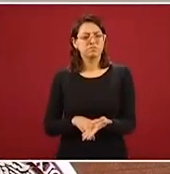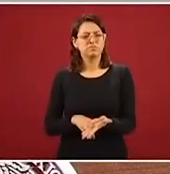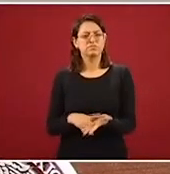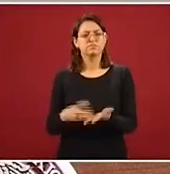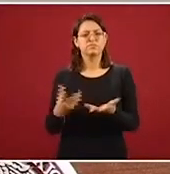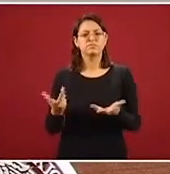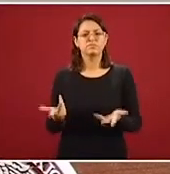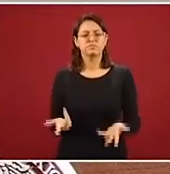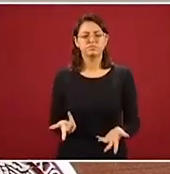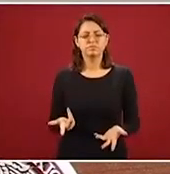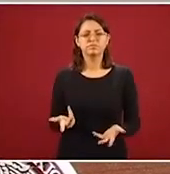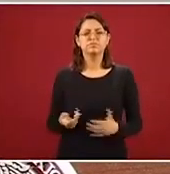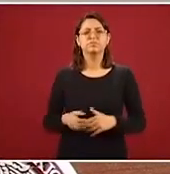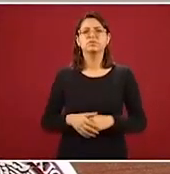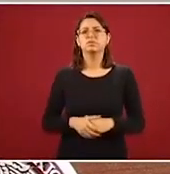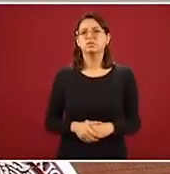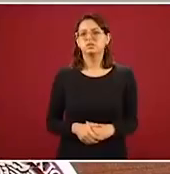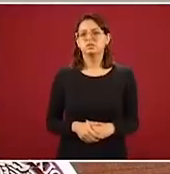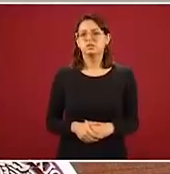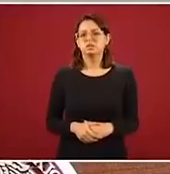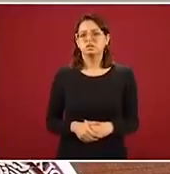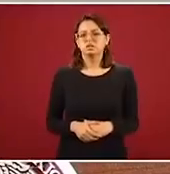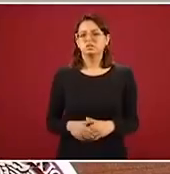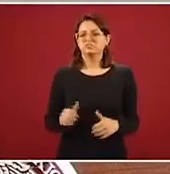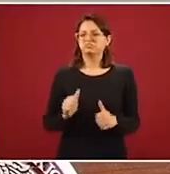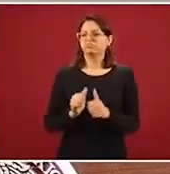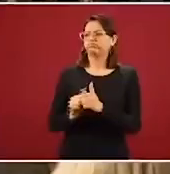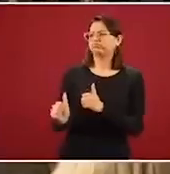en donde el individualismo